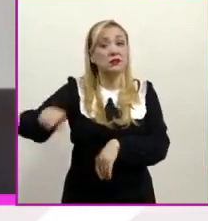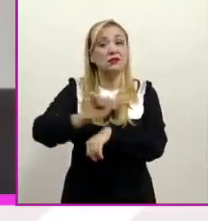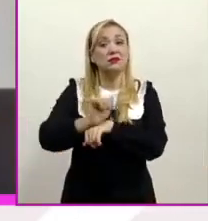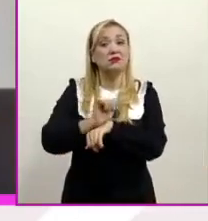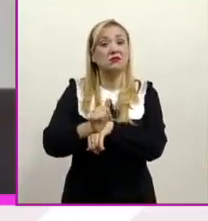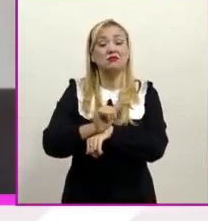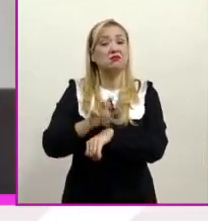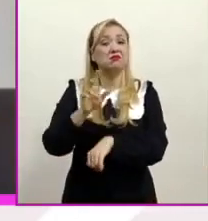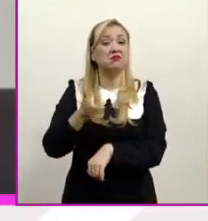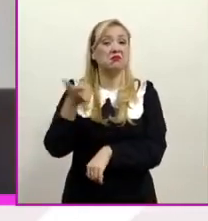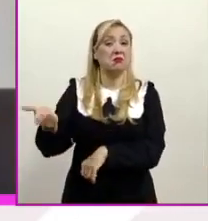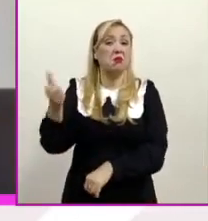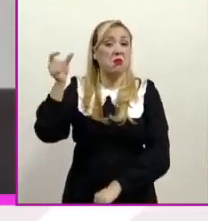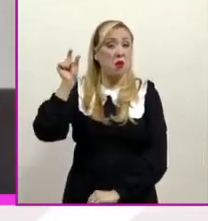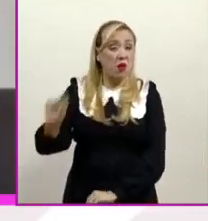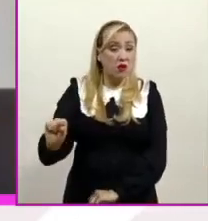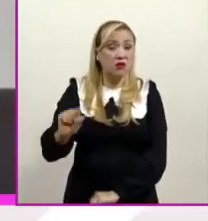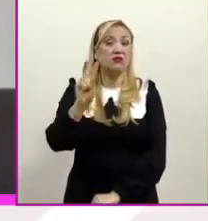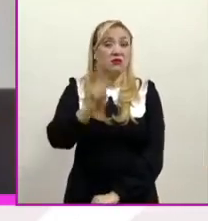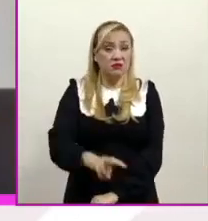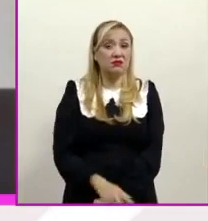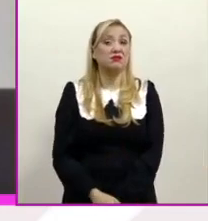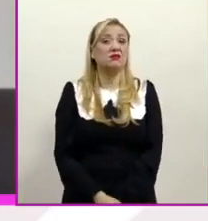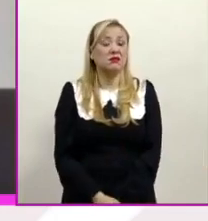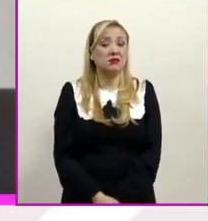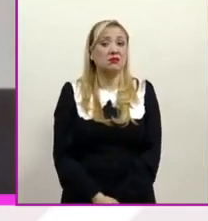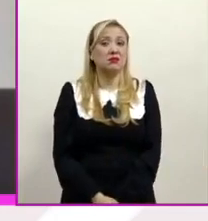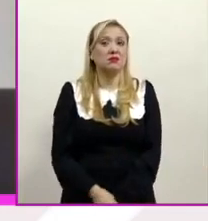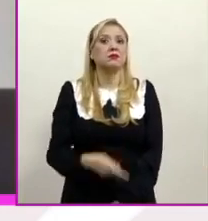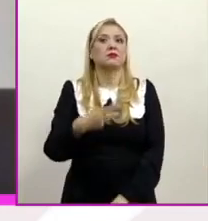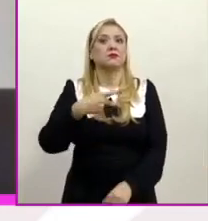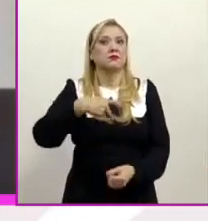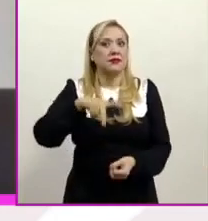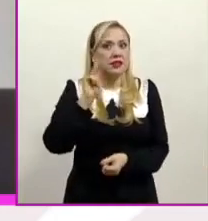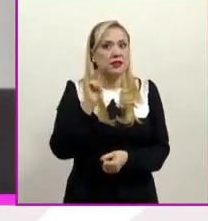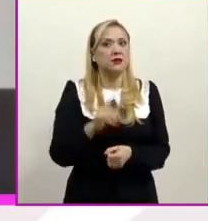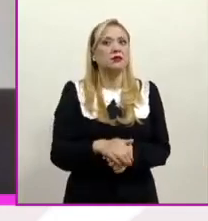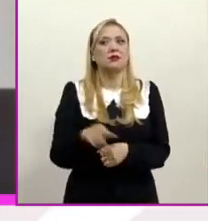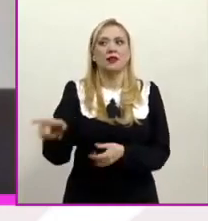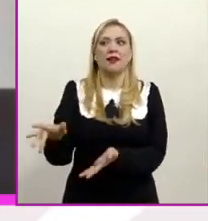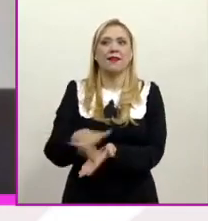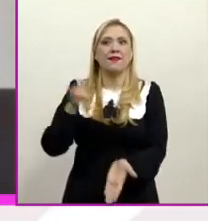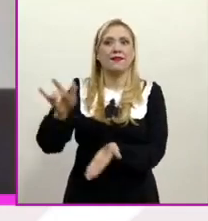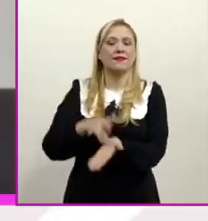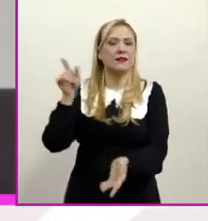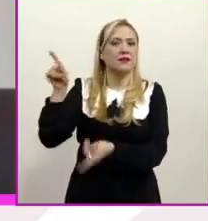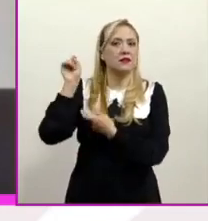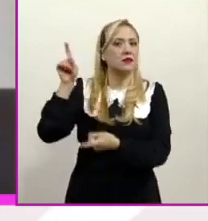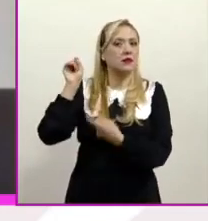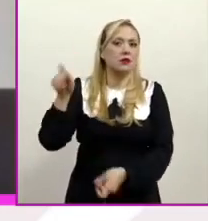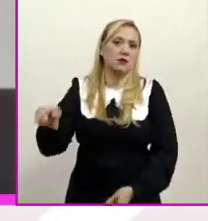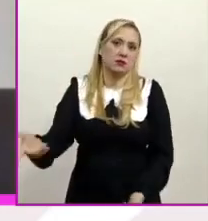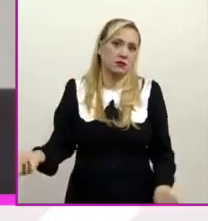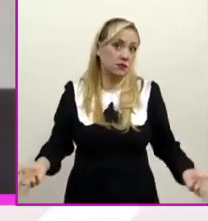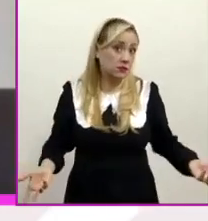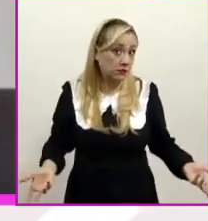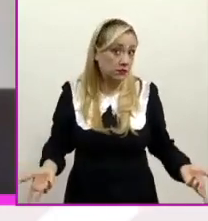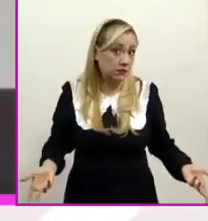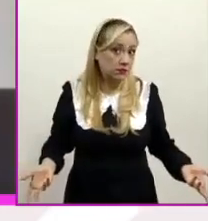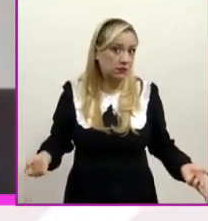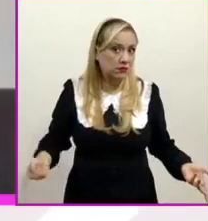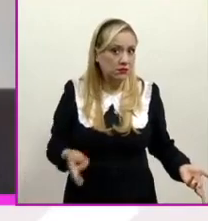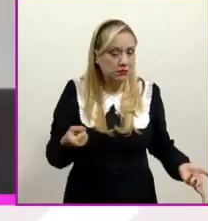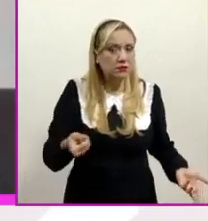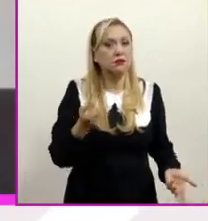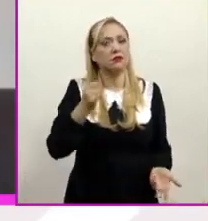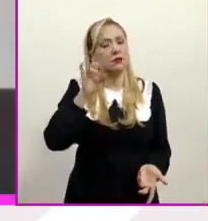menos les pagan en Televisa. Sin embargo, Televisa mucho debe su supervivencia a ese programa, ¿no?